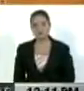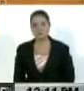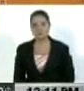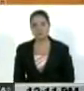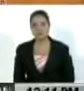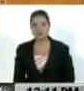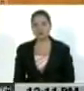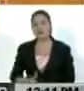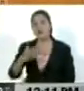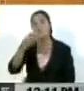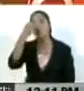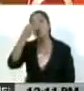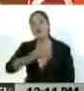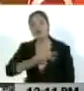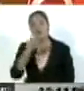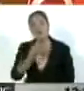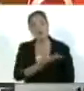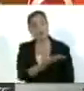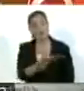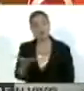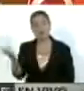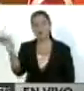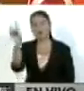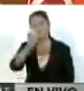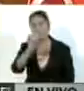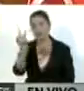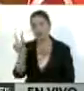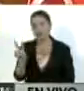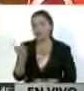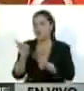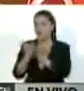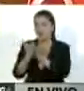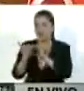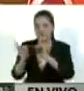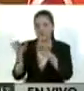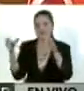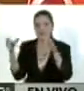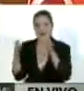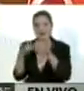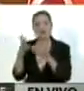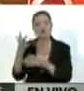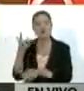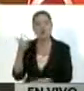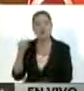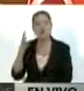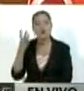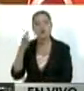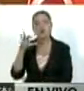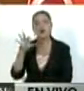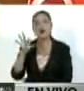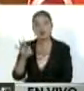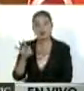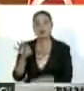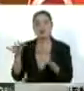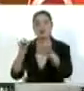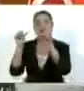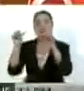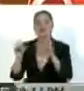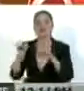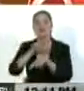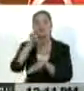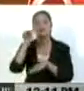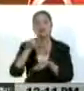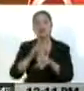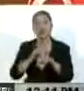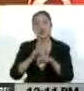Buenas tardes a todo Venezuela. Acaba de concluir la reunión número 40 del órgano superior del Sistema Nacional de